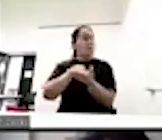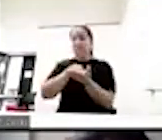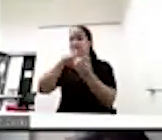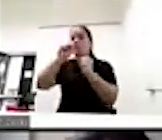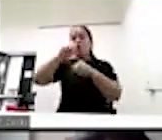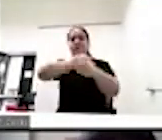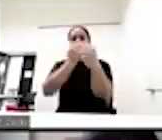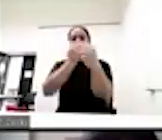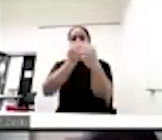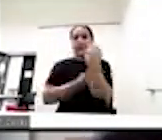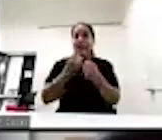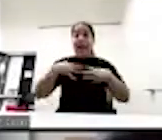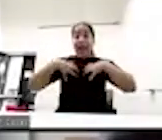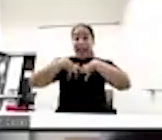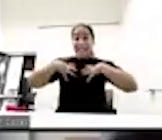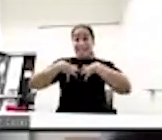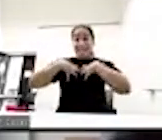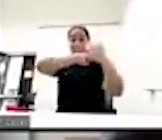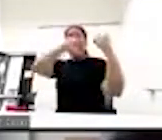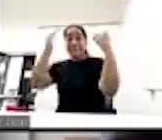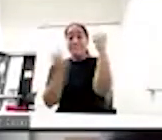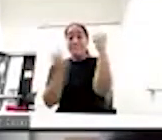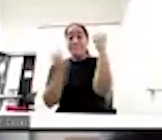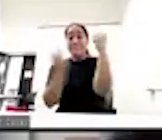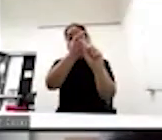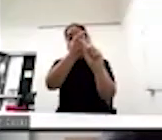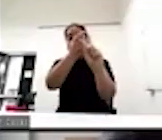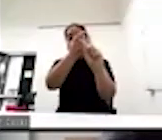de poder, creo que hay otra imagen.